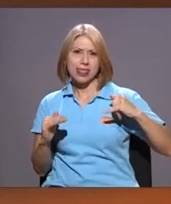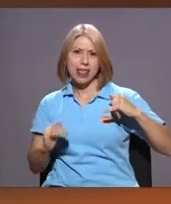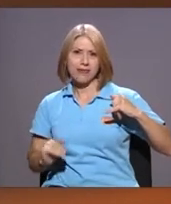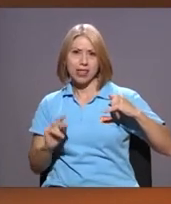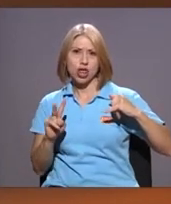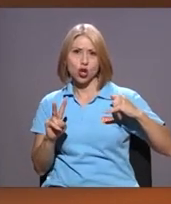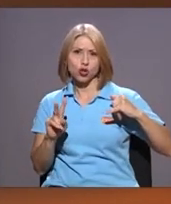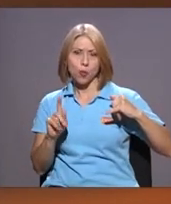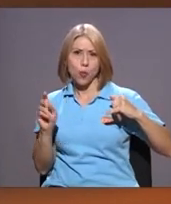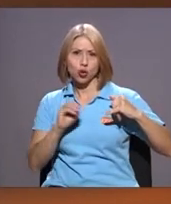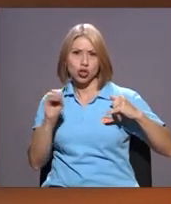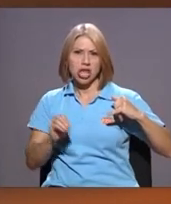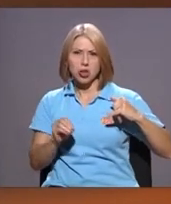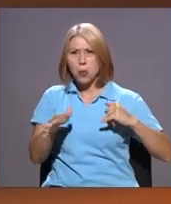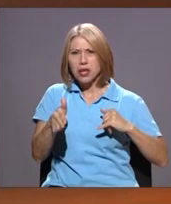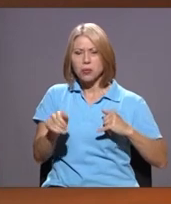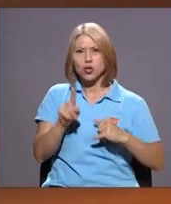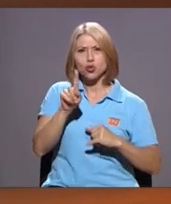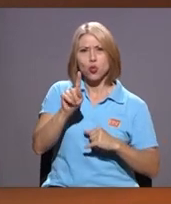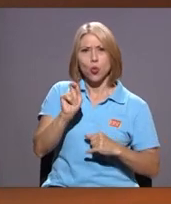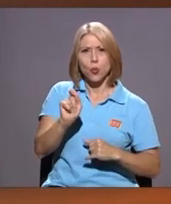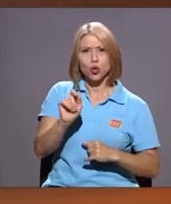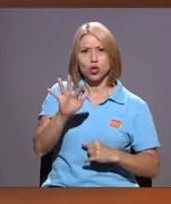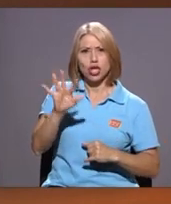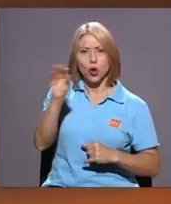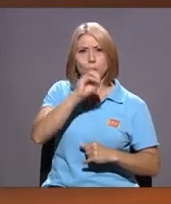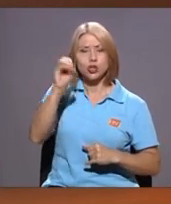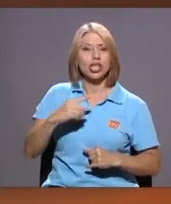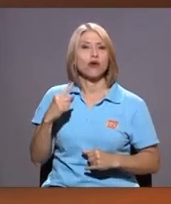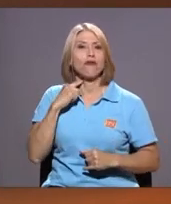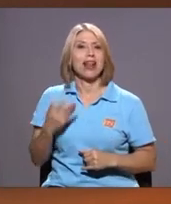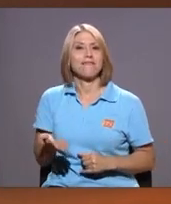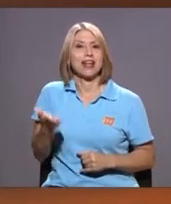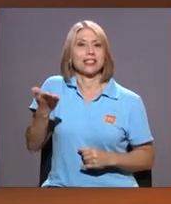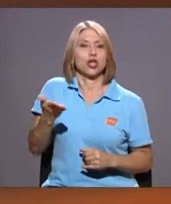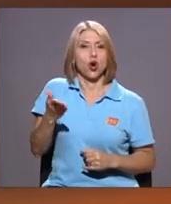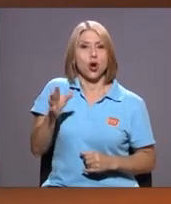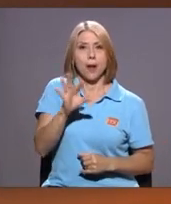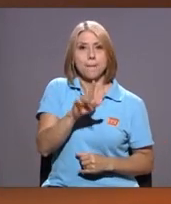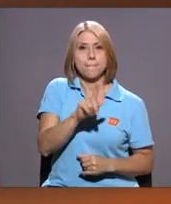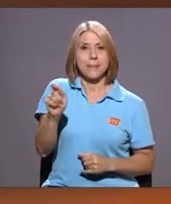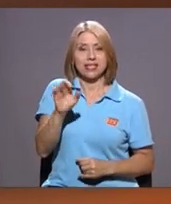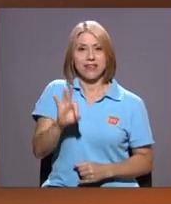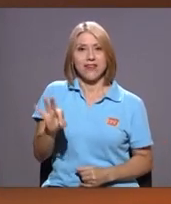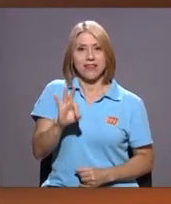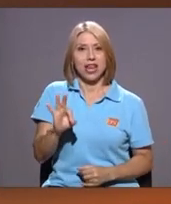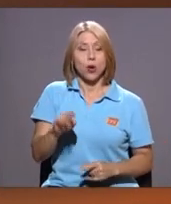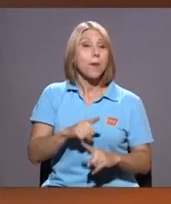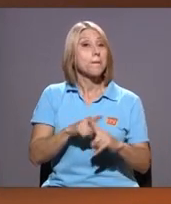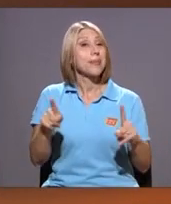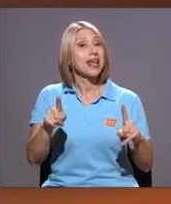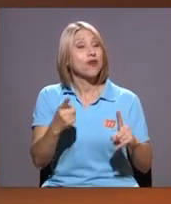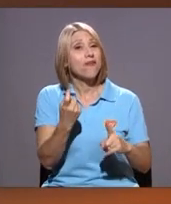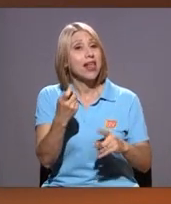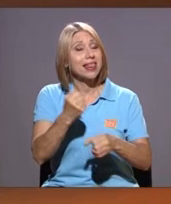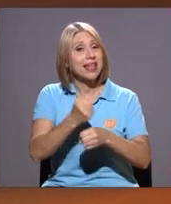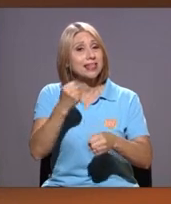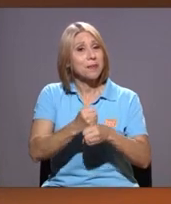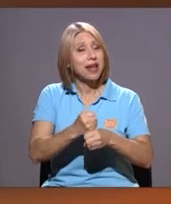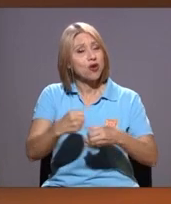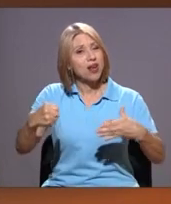1.5 por ciento fue la inflación a febrero mientras que el desempleo lamentablemente no subió